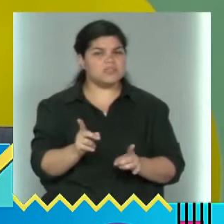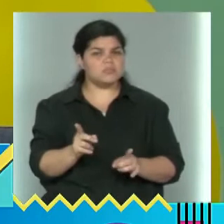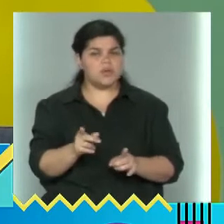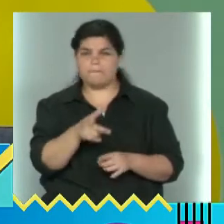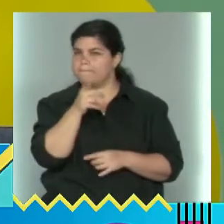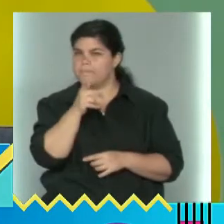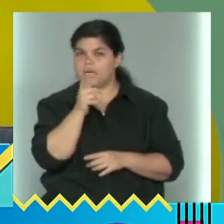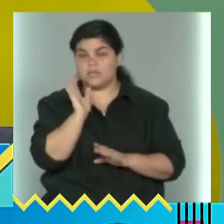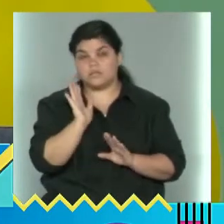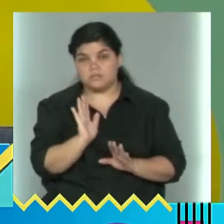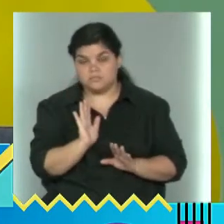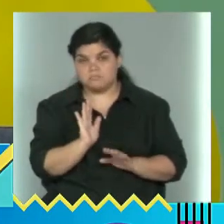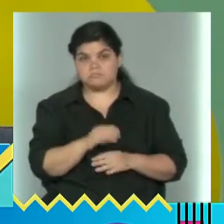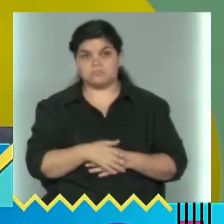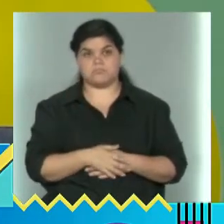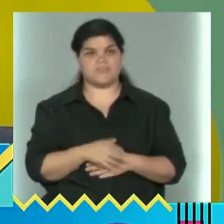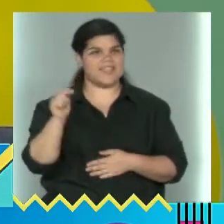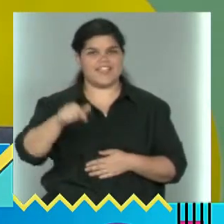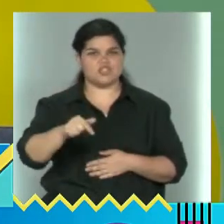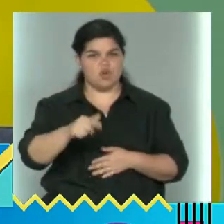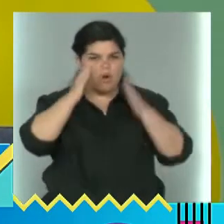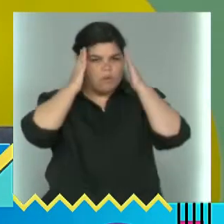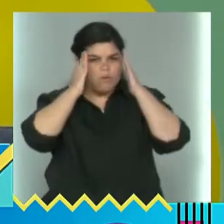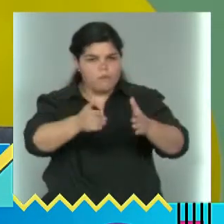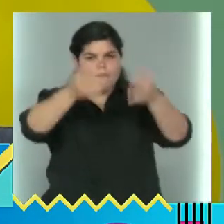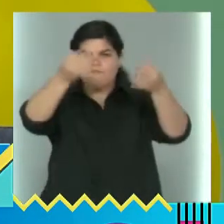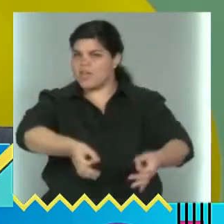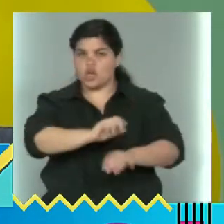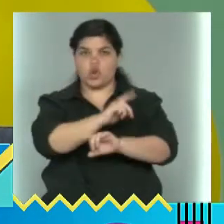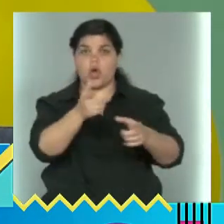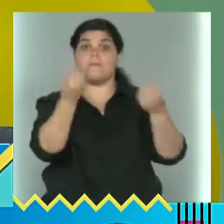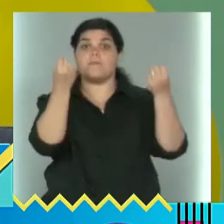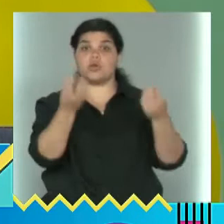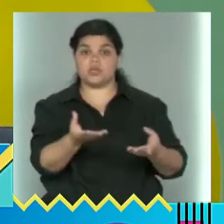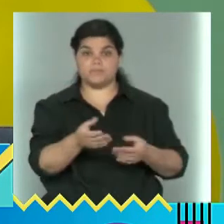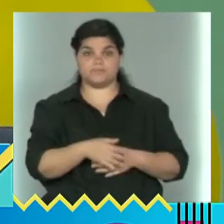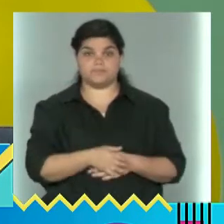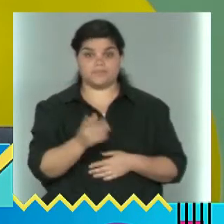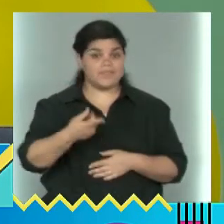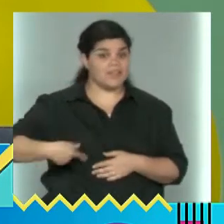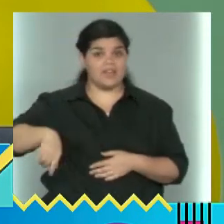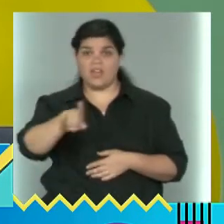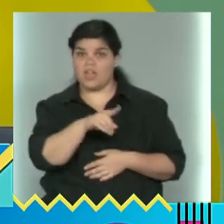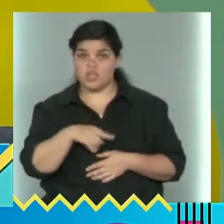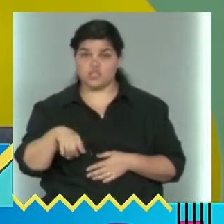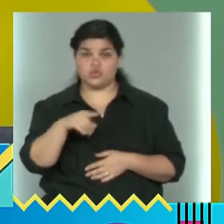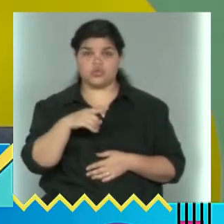que está desfocalizado en un aspecto, porque ellos mismos tienen